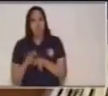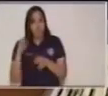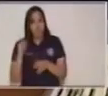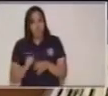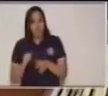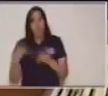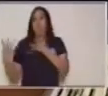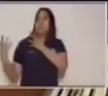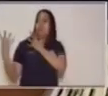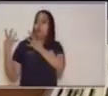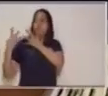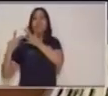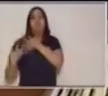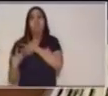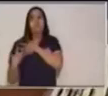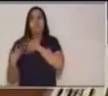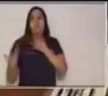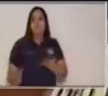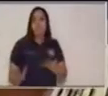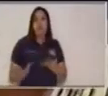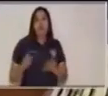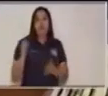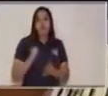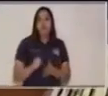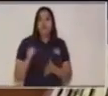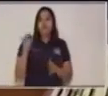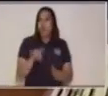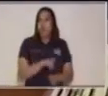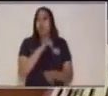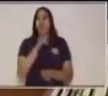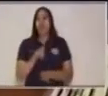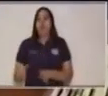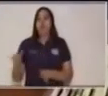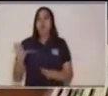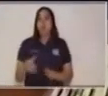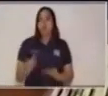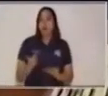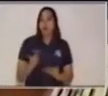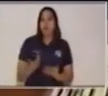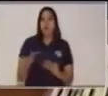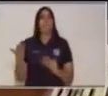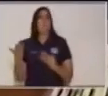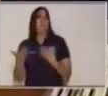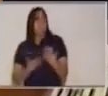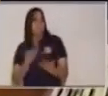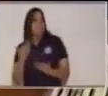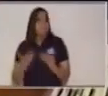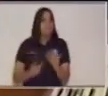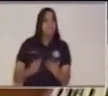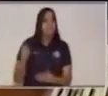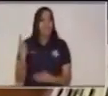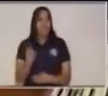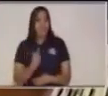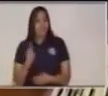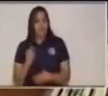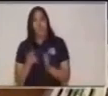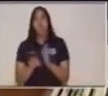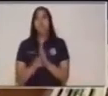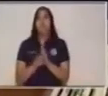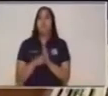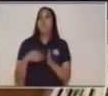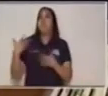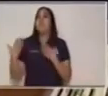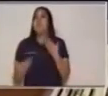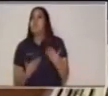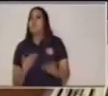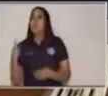está como en una canción, al mismo ritmo y es agradable para todos. Si es agradable, va a ser